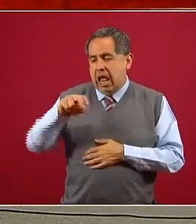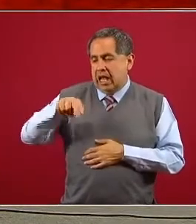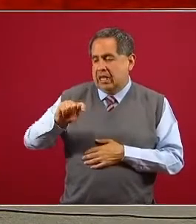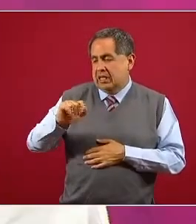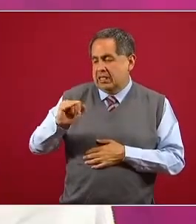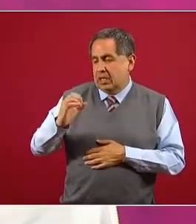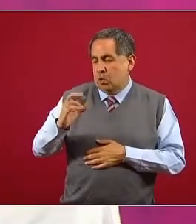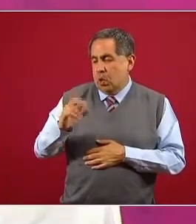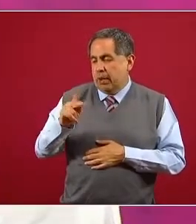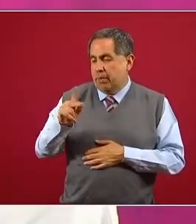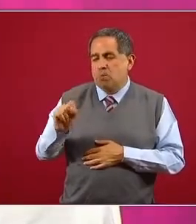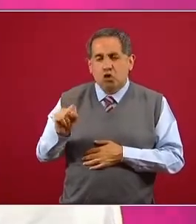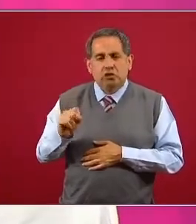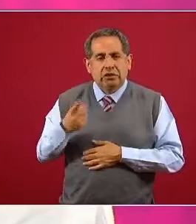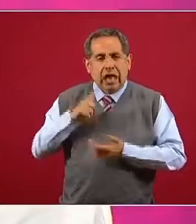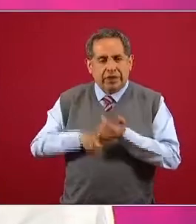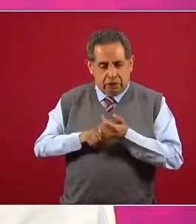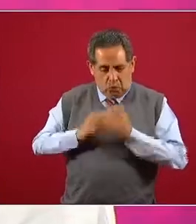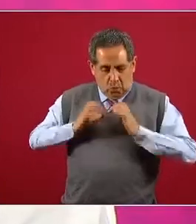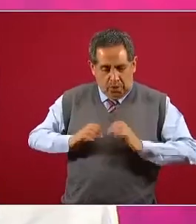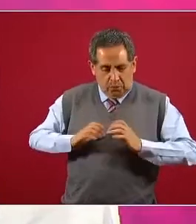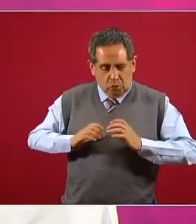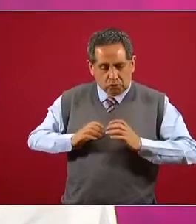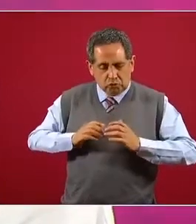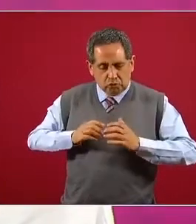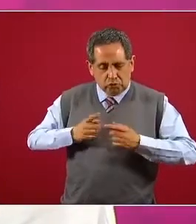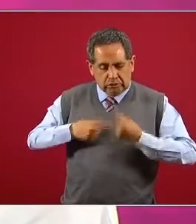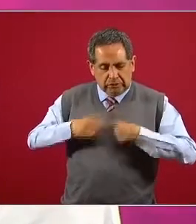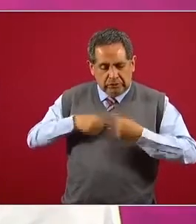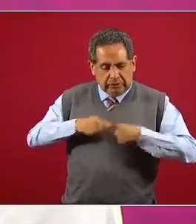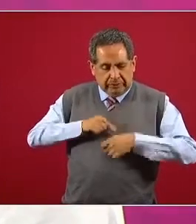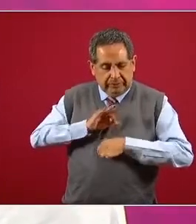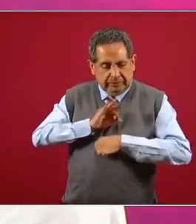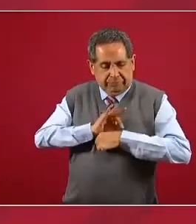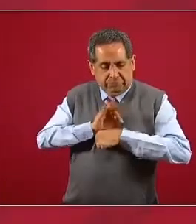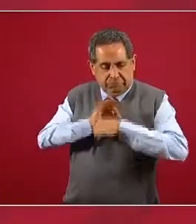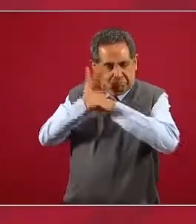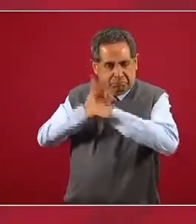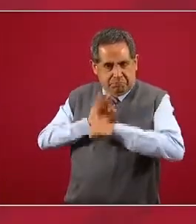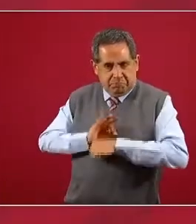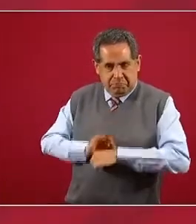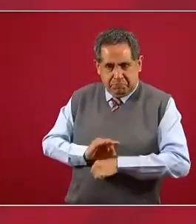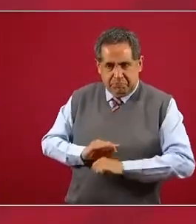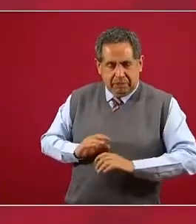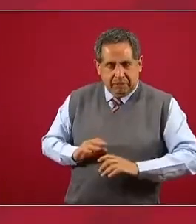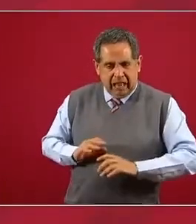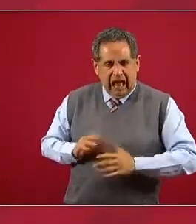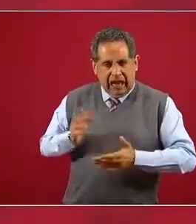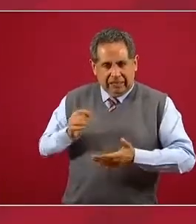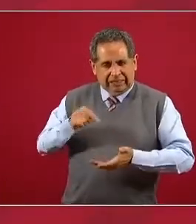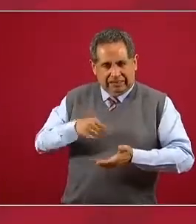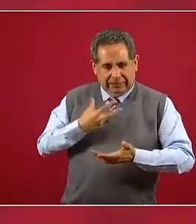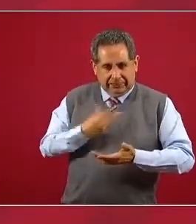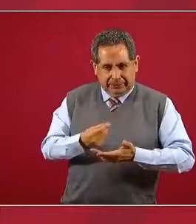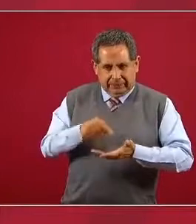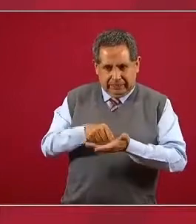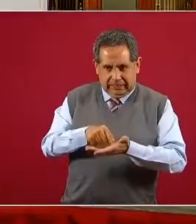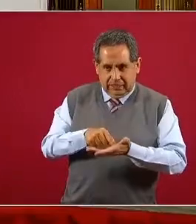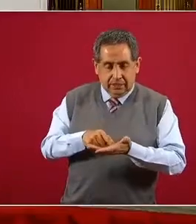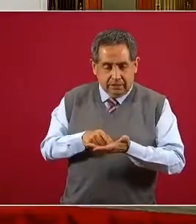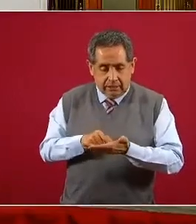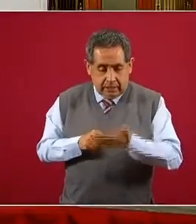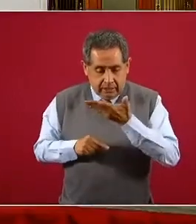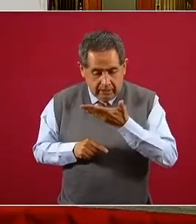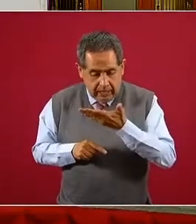clase IgM y de la clase IgG, y están distinguidos por estas letras, en la persona que puso su sangre. Eso no